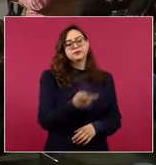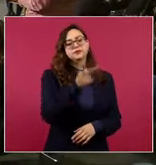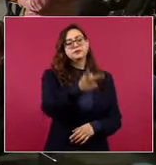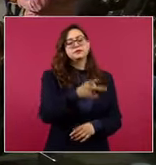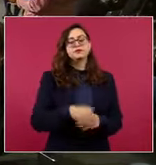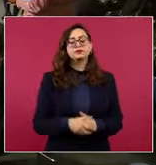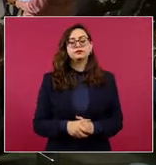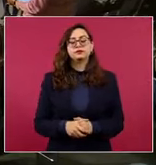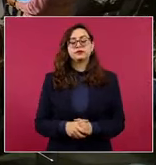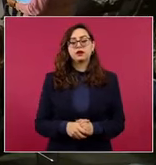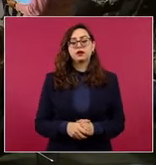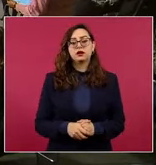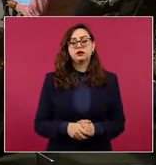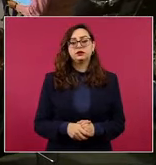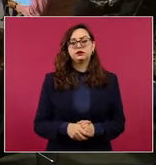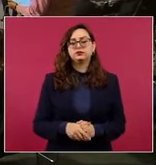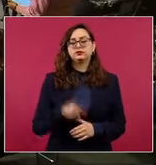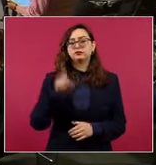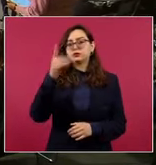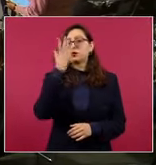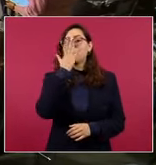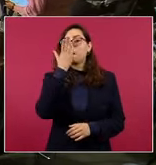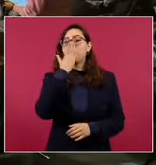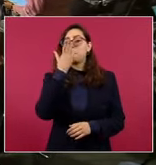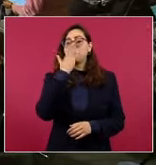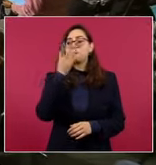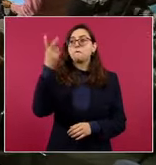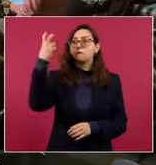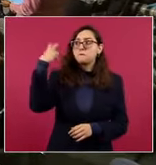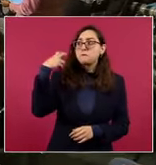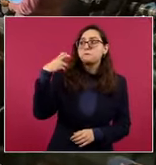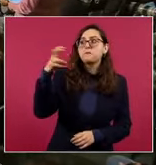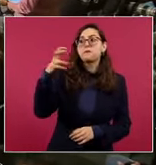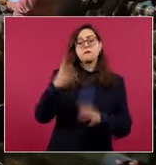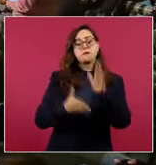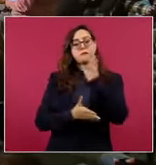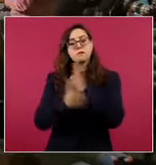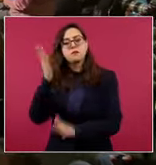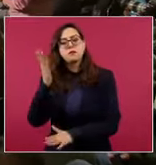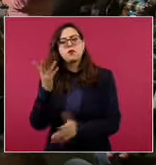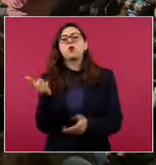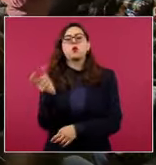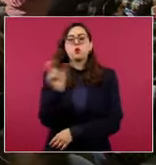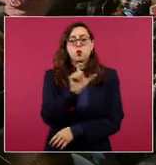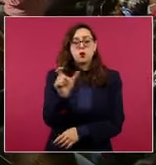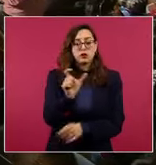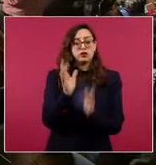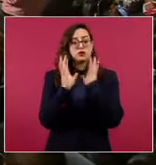su próxima gira al estado de Sonora, ya que dijo que iba a ser después de la cumbre, si tiene la agenda ya, o sea, qué días va a ir,